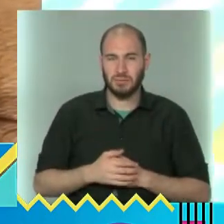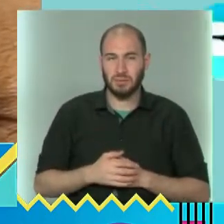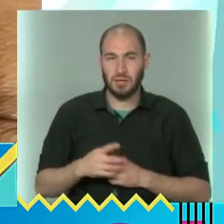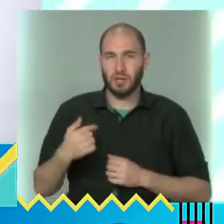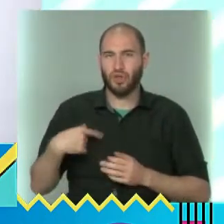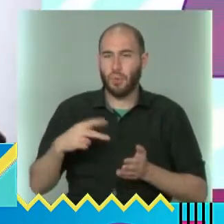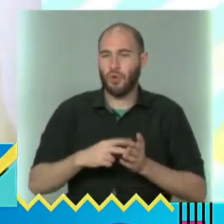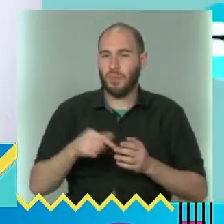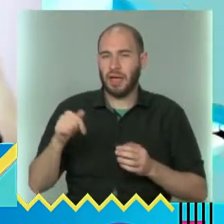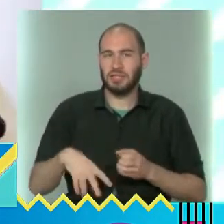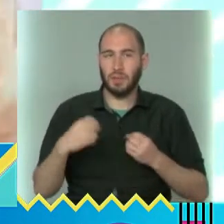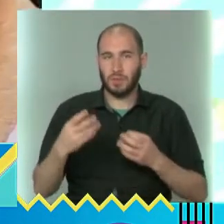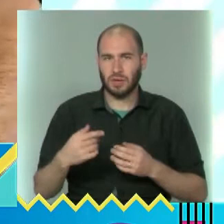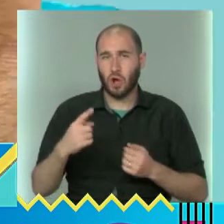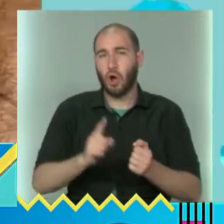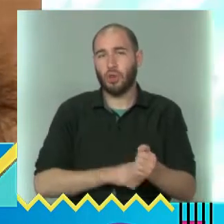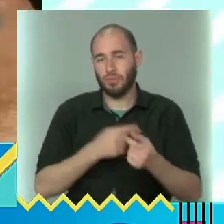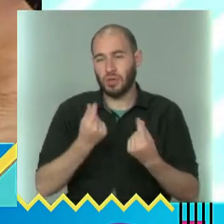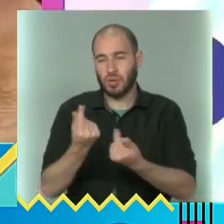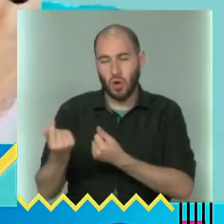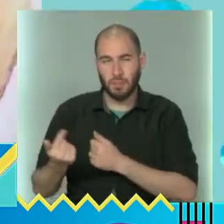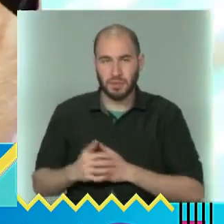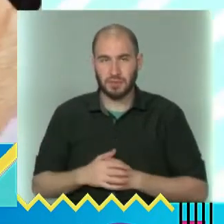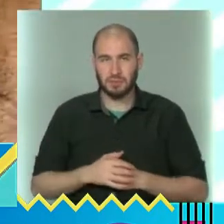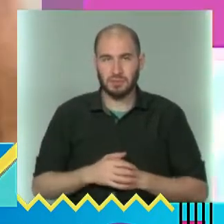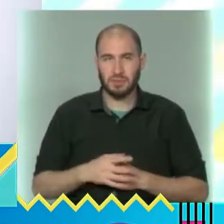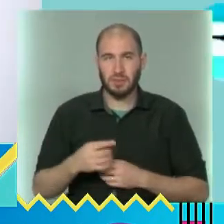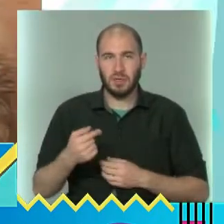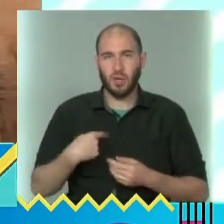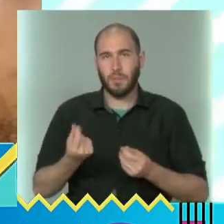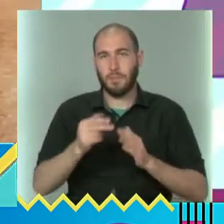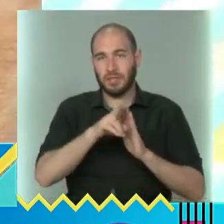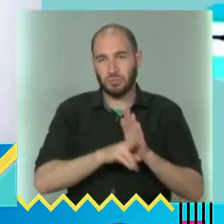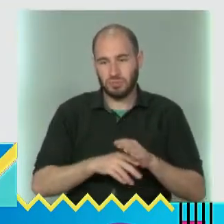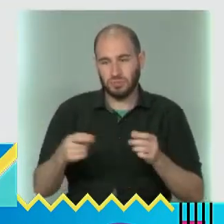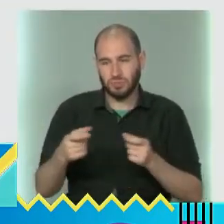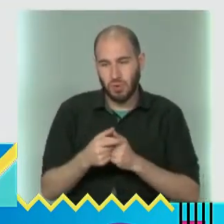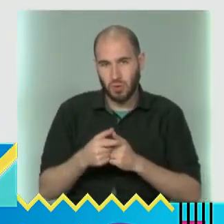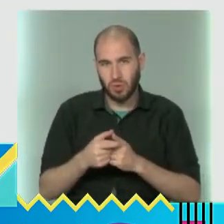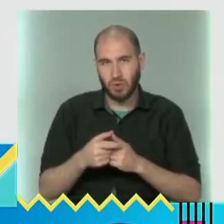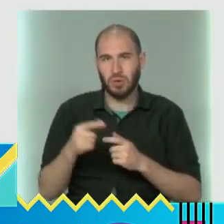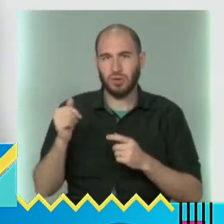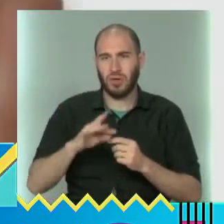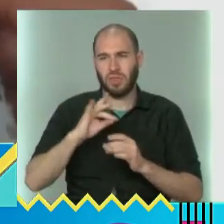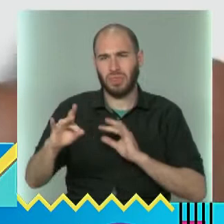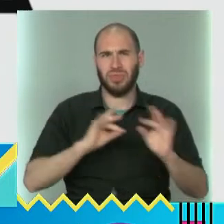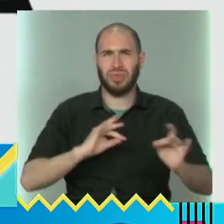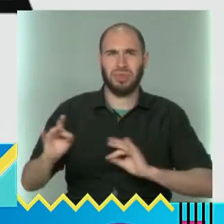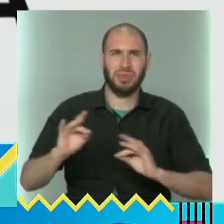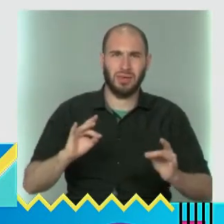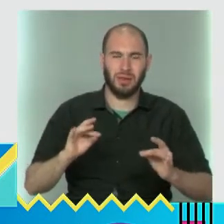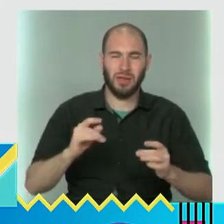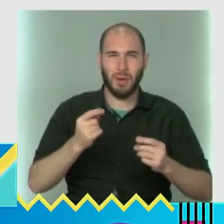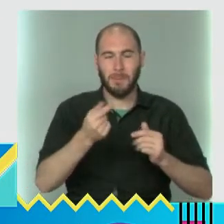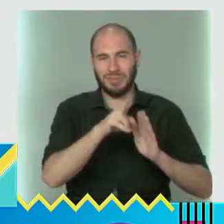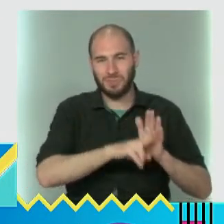esta situación a través de mis hábitos de consumo. Y si manejando un presupuesto chiquito me meto en muchas deudas, manejando